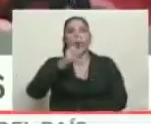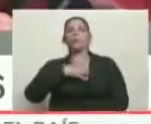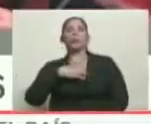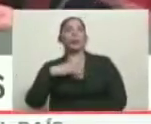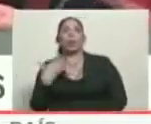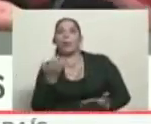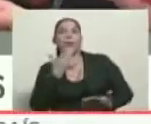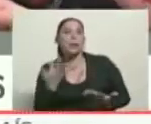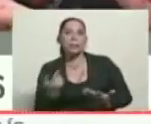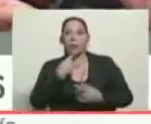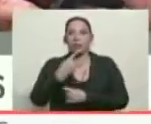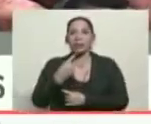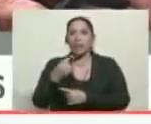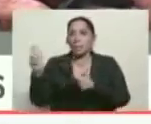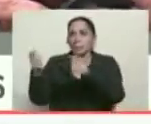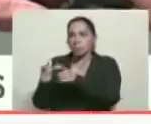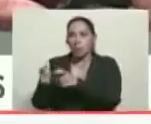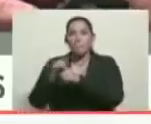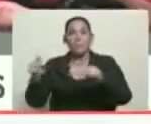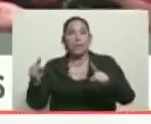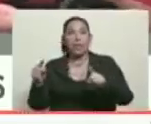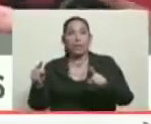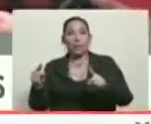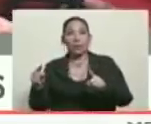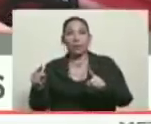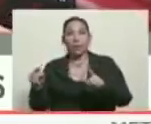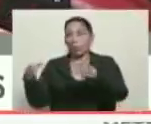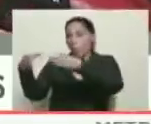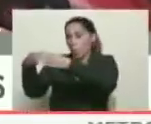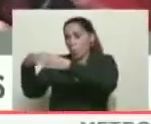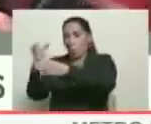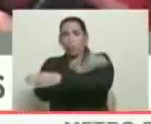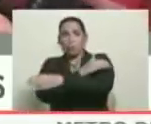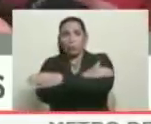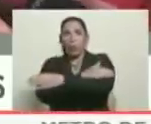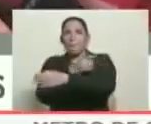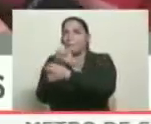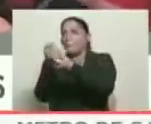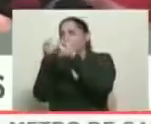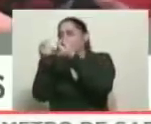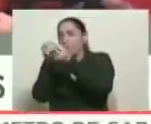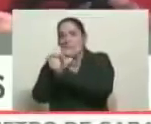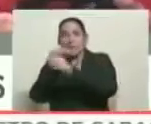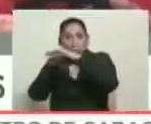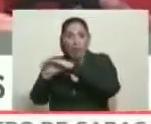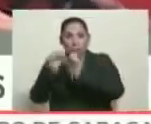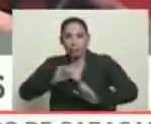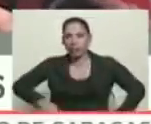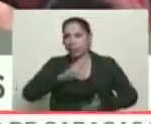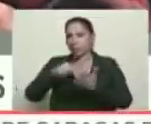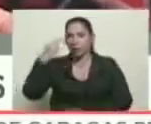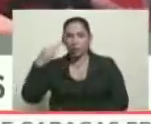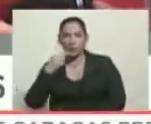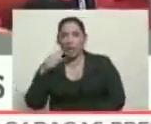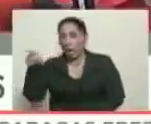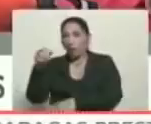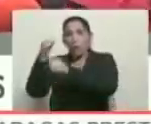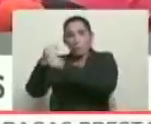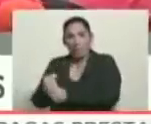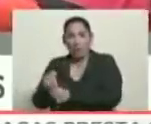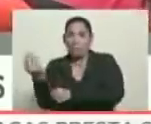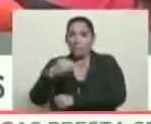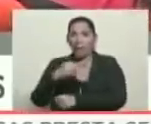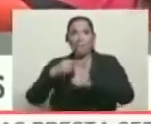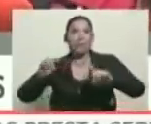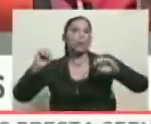que es una minoría, pero muy, muy escuálida dentro de la Fuerza Armada Nacional Bolivariana. Ellos esperaban más y lograron